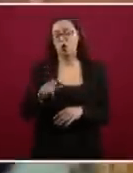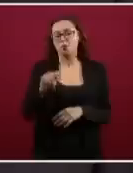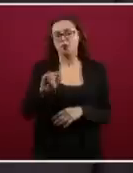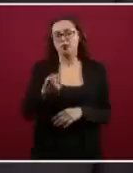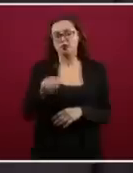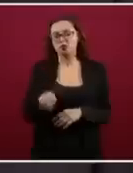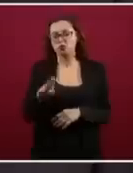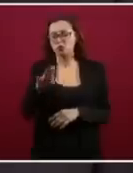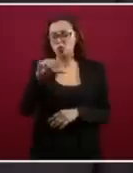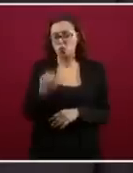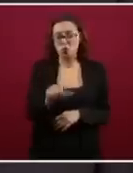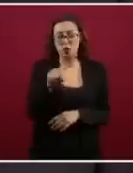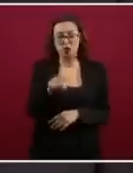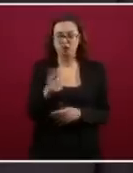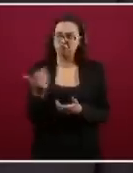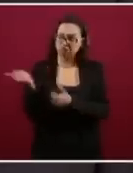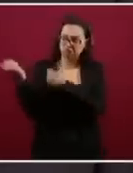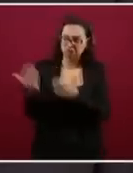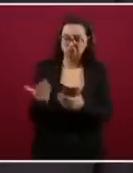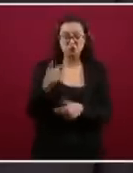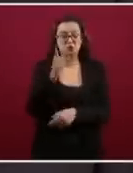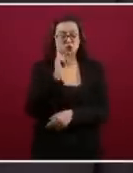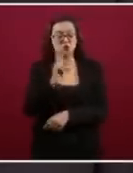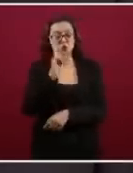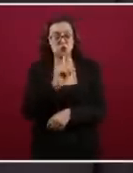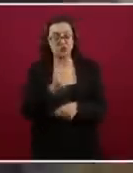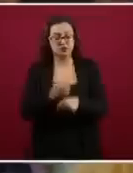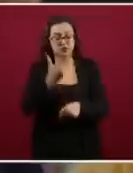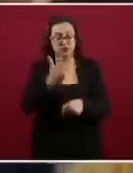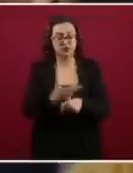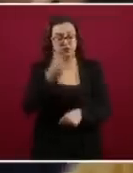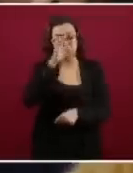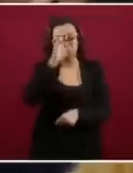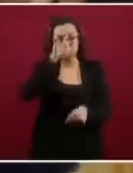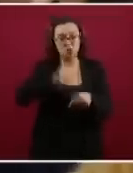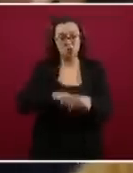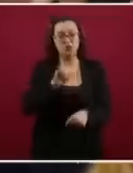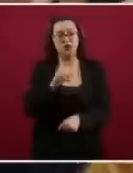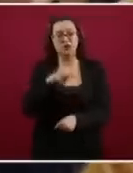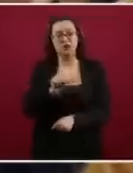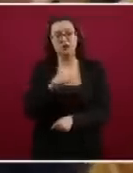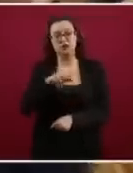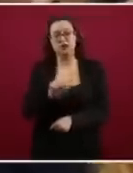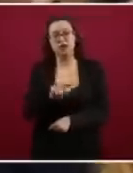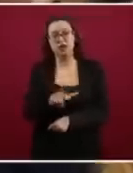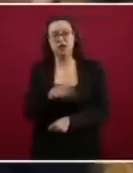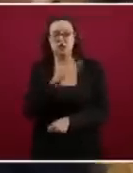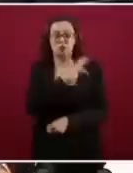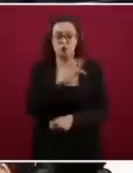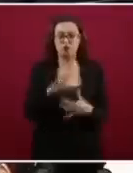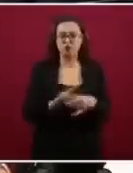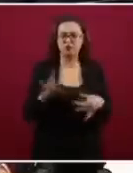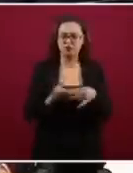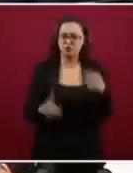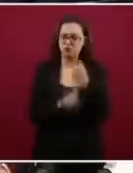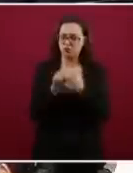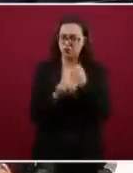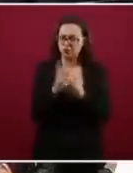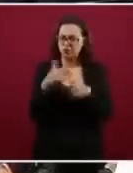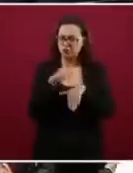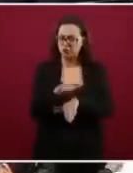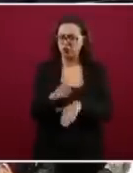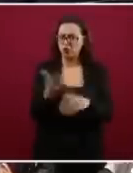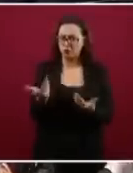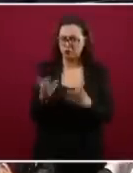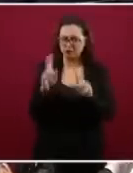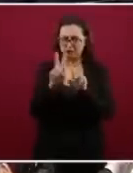posible que la secretaria de Cultura, Alejandra Fraustro, y Diego Prieto de Lina, nos pudiera hablar de esta problemática que